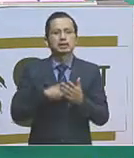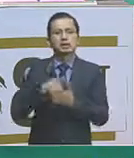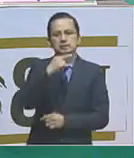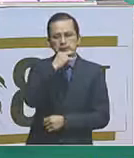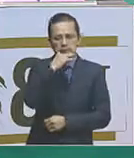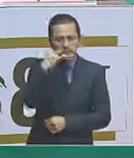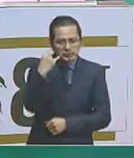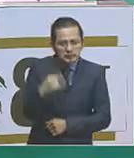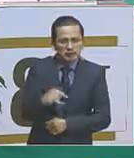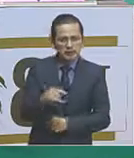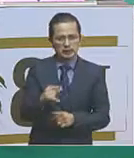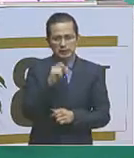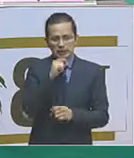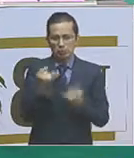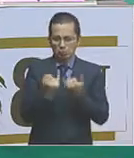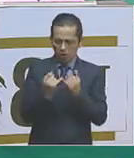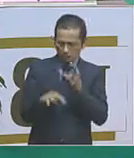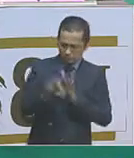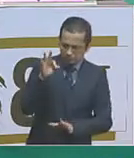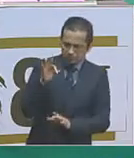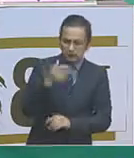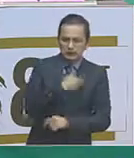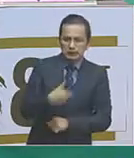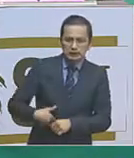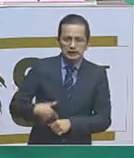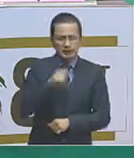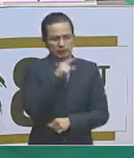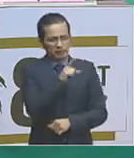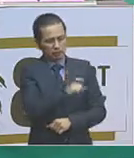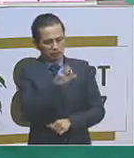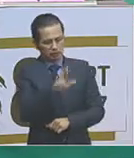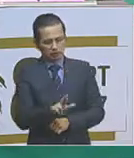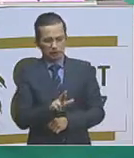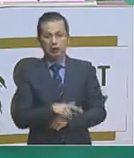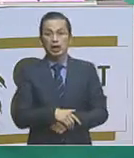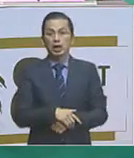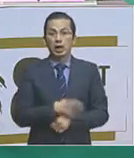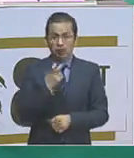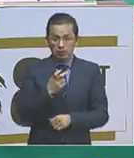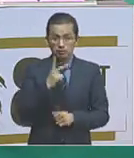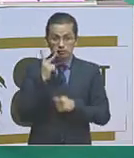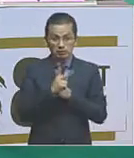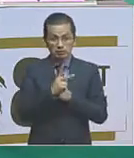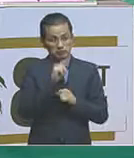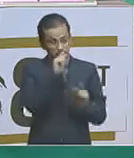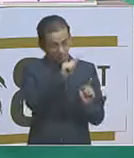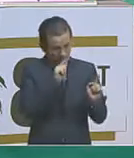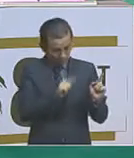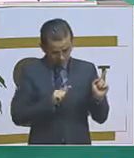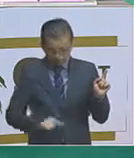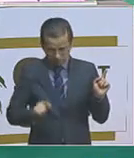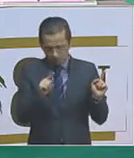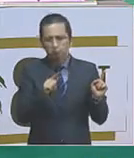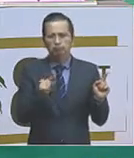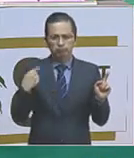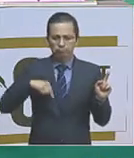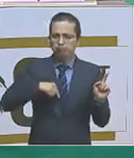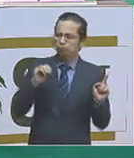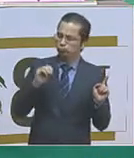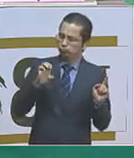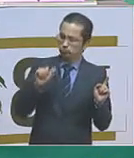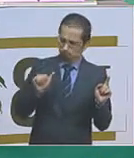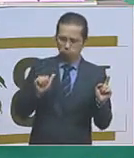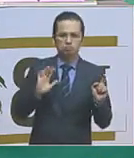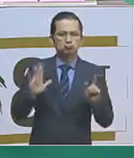elecciones presidenciales en costa rica entonces los países la oea estará presente y por supuesto ya hemos recibido la